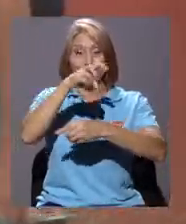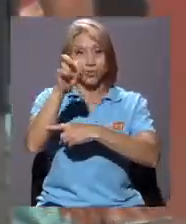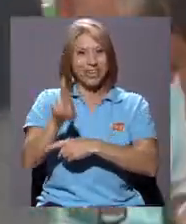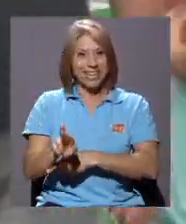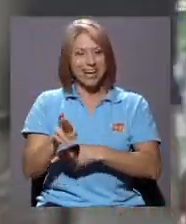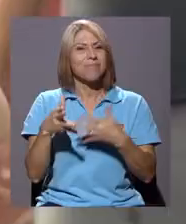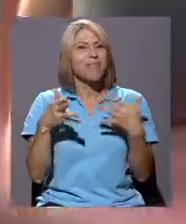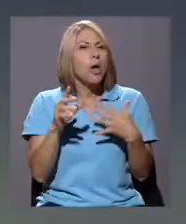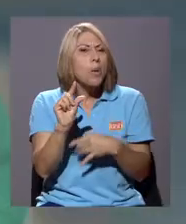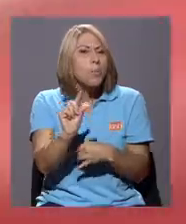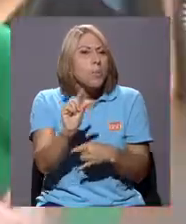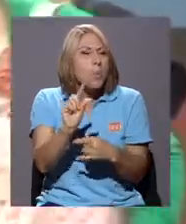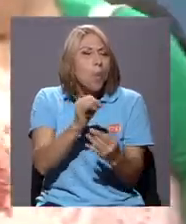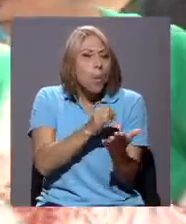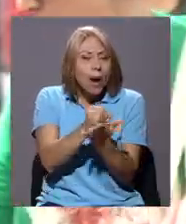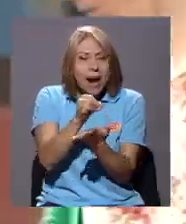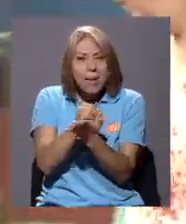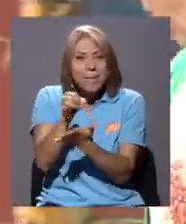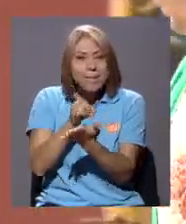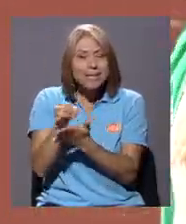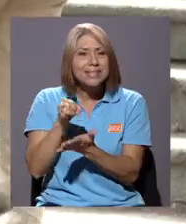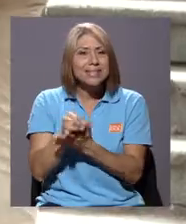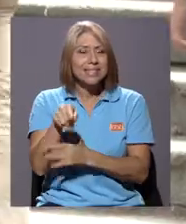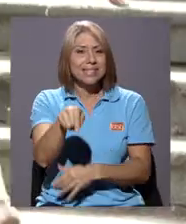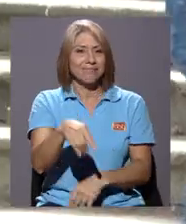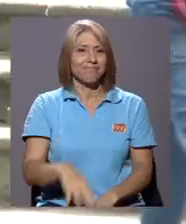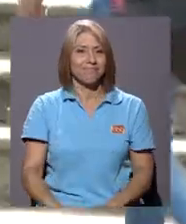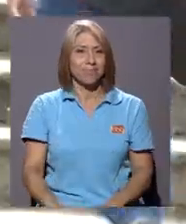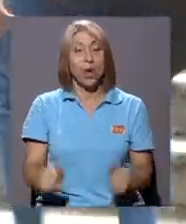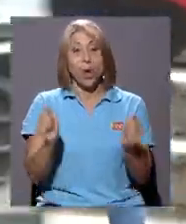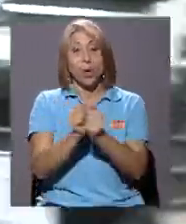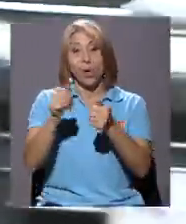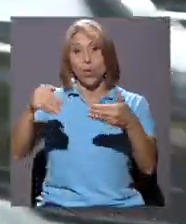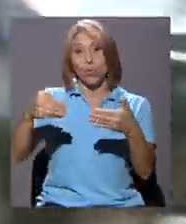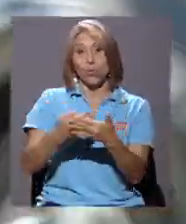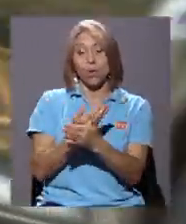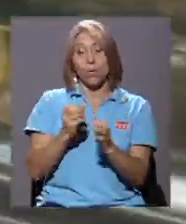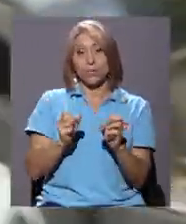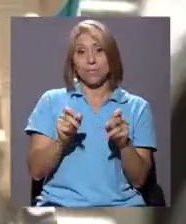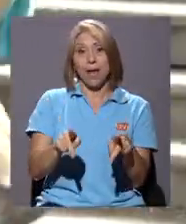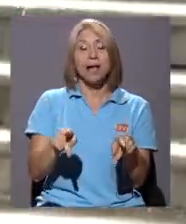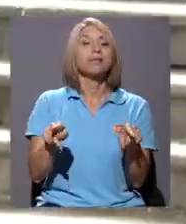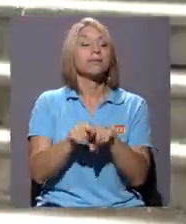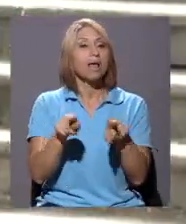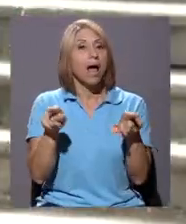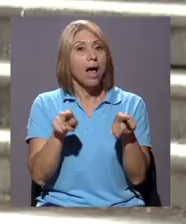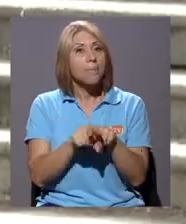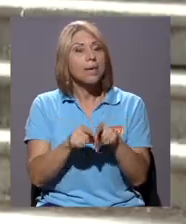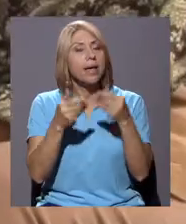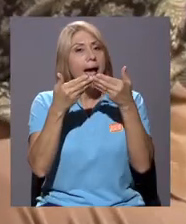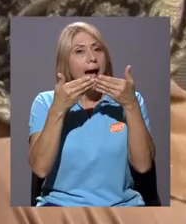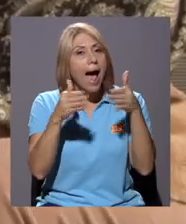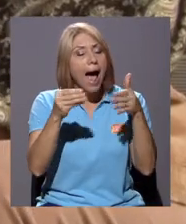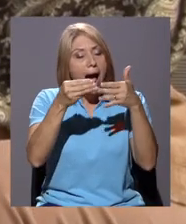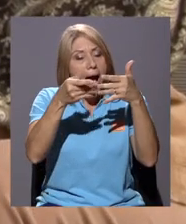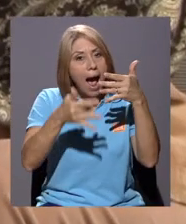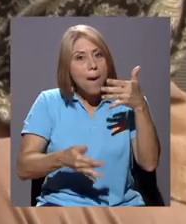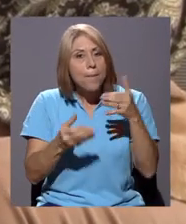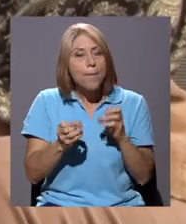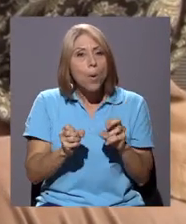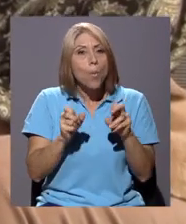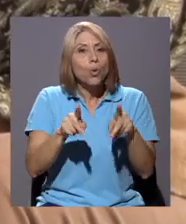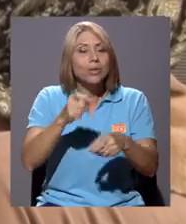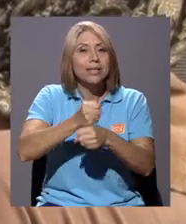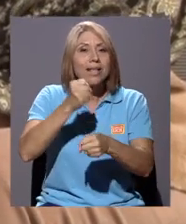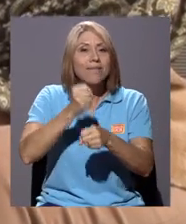realizado muy poca investigación en este campo. Con este nuevo espacio, además, se pretende ampliar las oportunidades de trabajo de